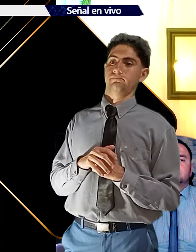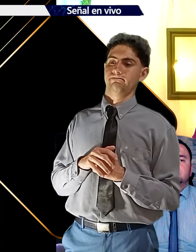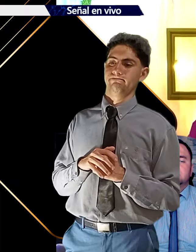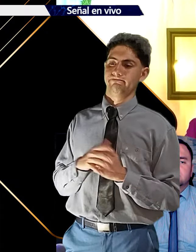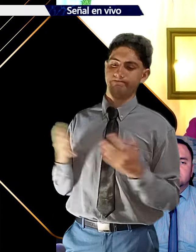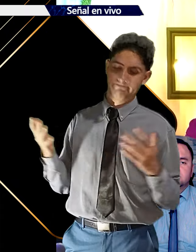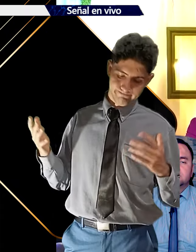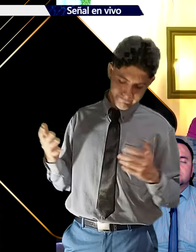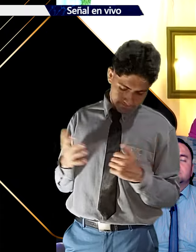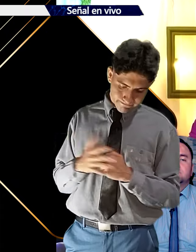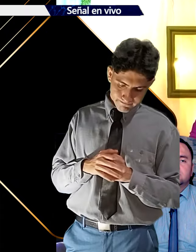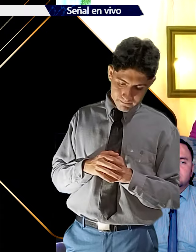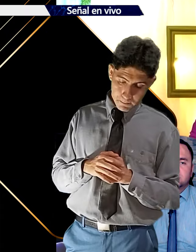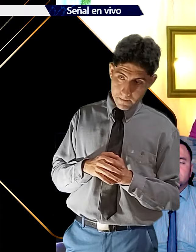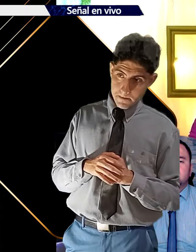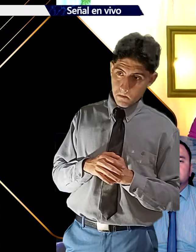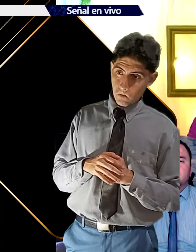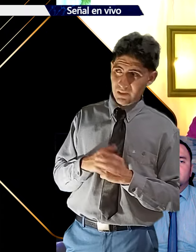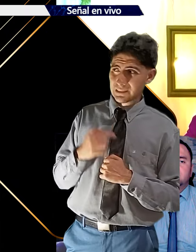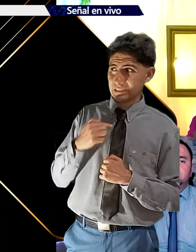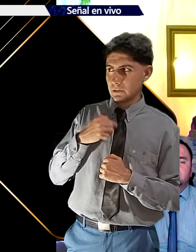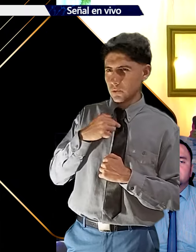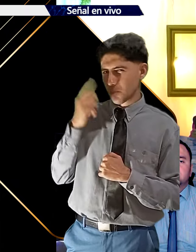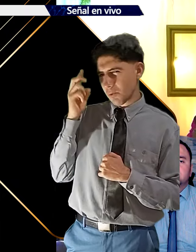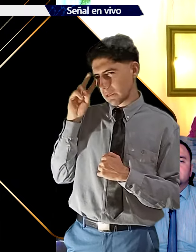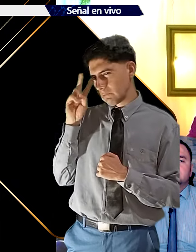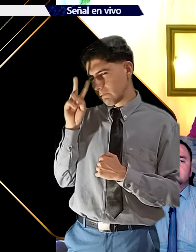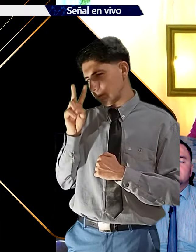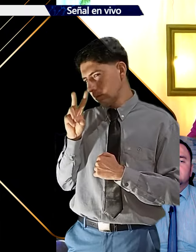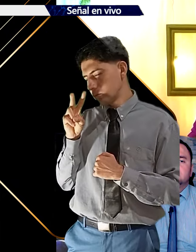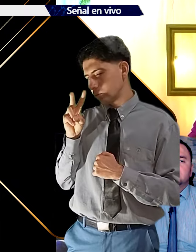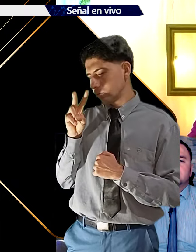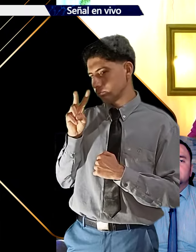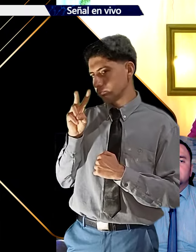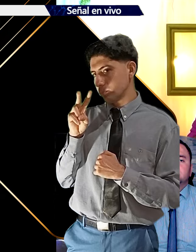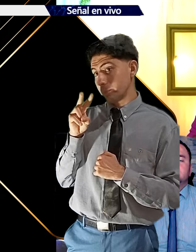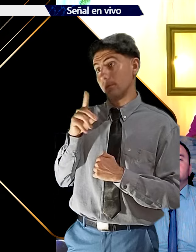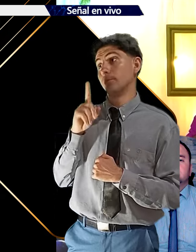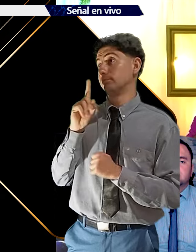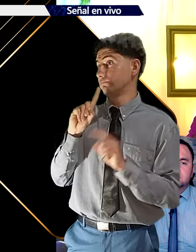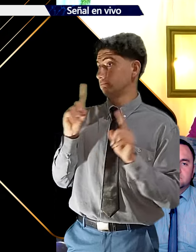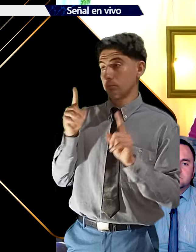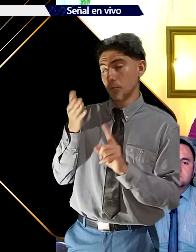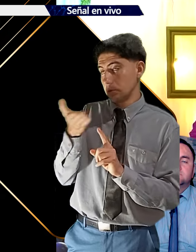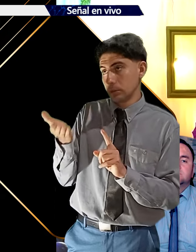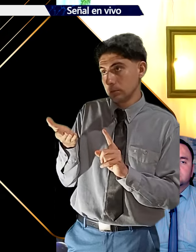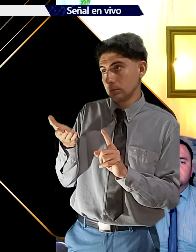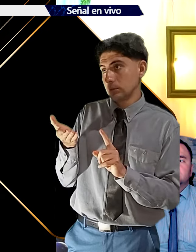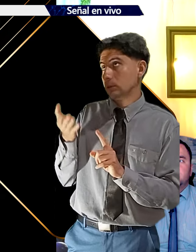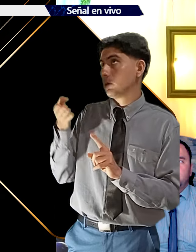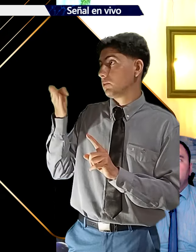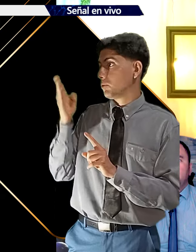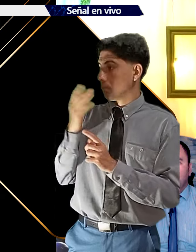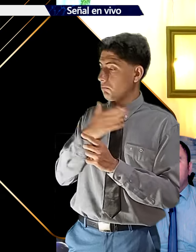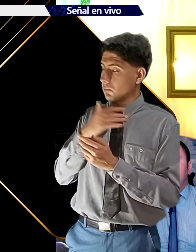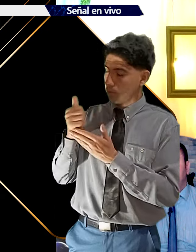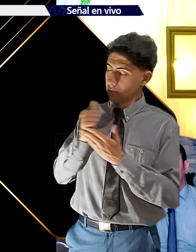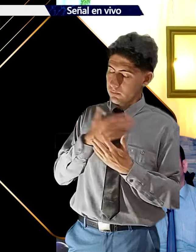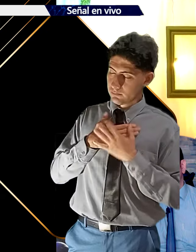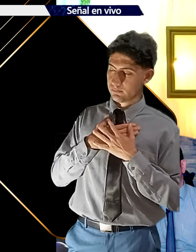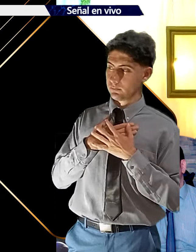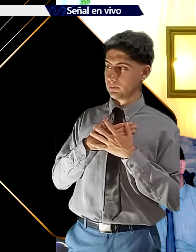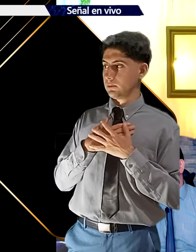siga de largo. Es una mujer de mucha oración. Yo quisiera, como que no sé, que si es que es idea mía, que el Señor me cambie esa mentalidad, pero que